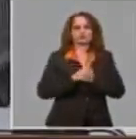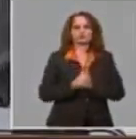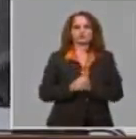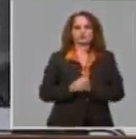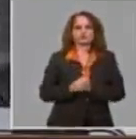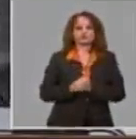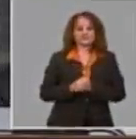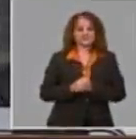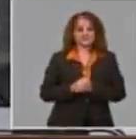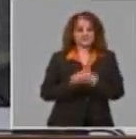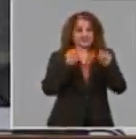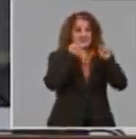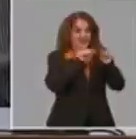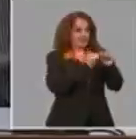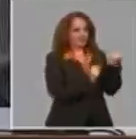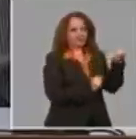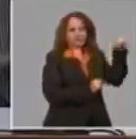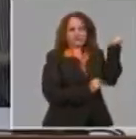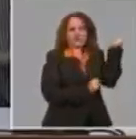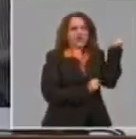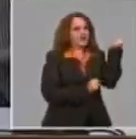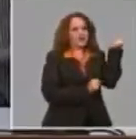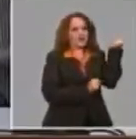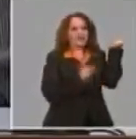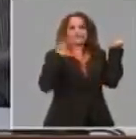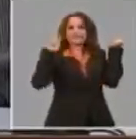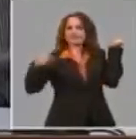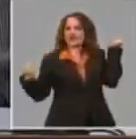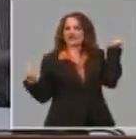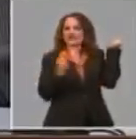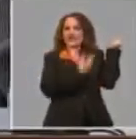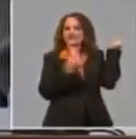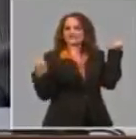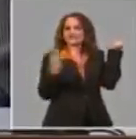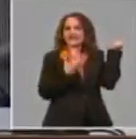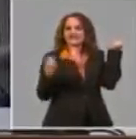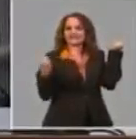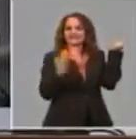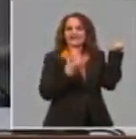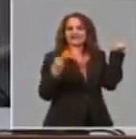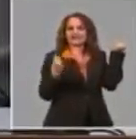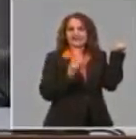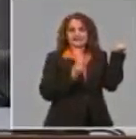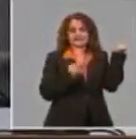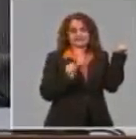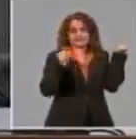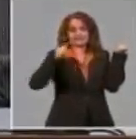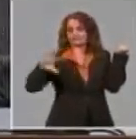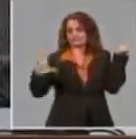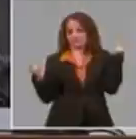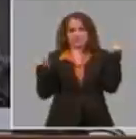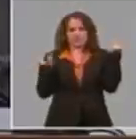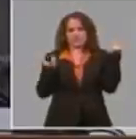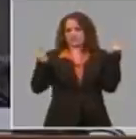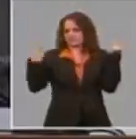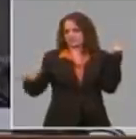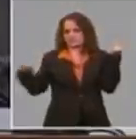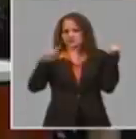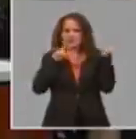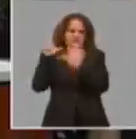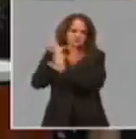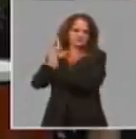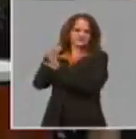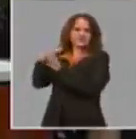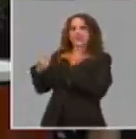por una cadena de proveedores de gente comprometida cuando el revendedor es que todo toda la carga de corrupción en